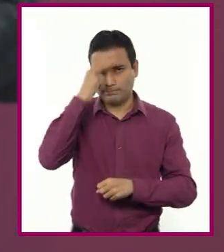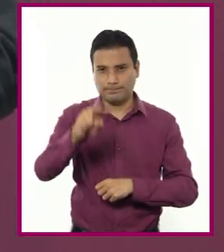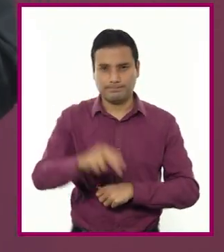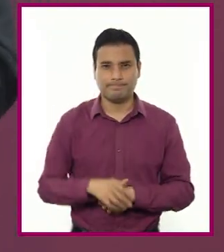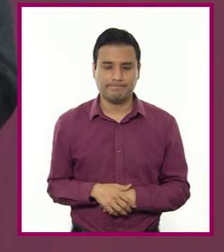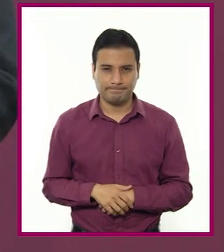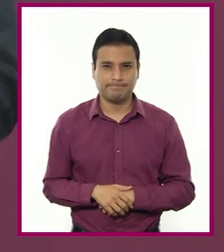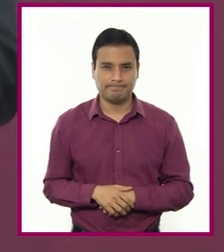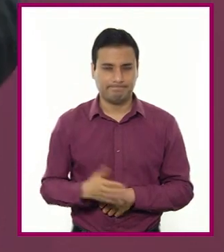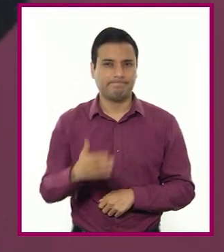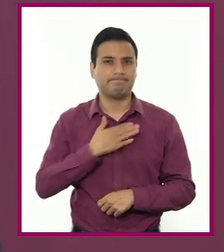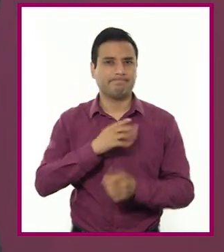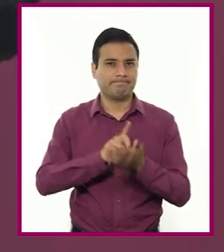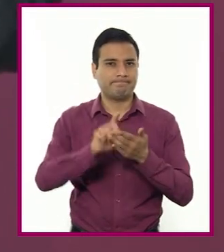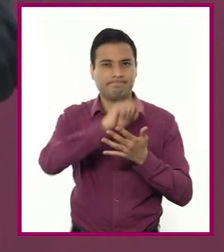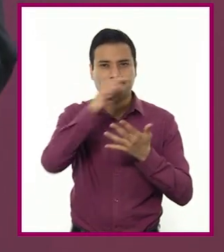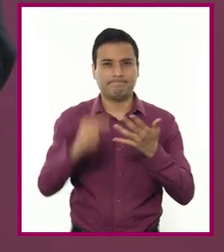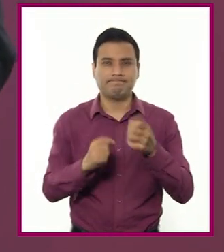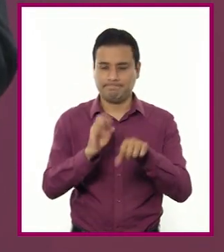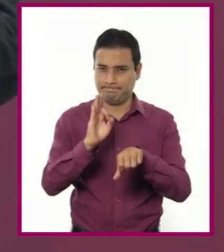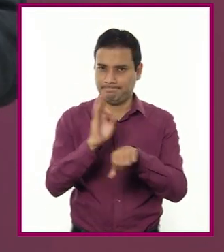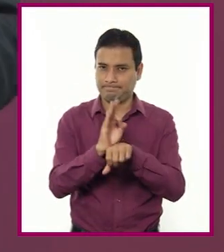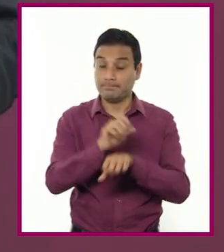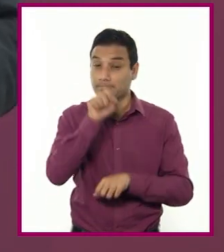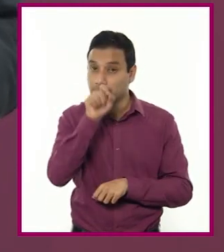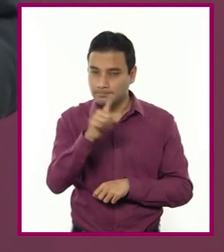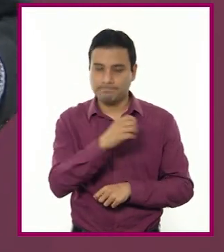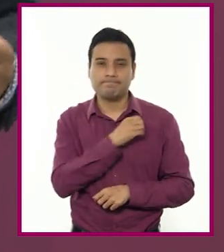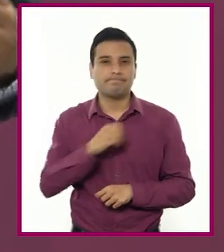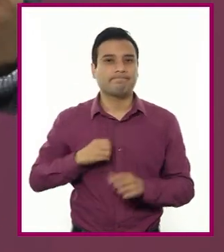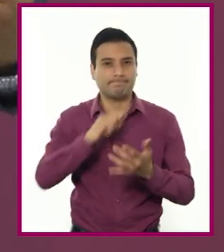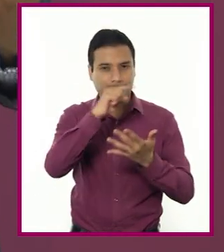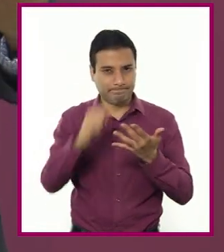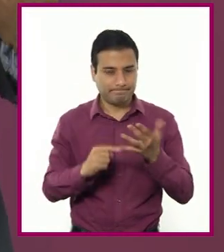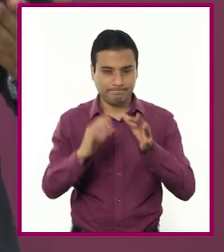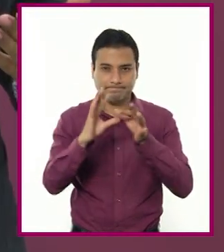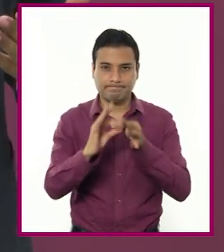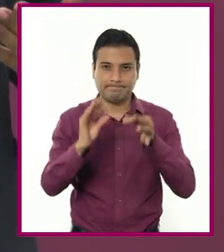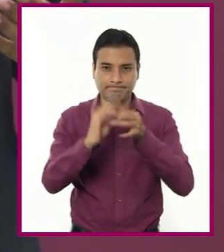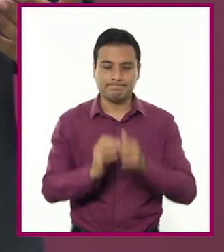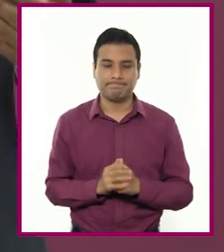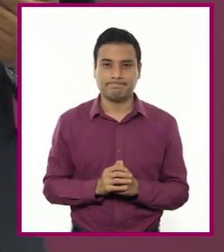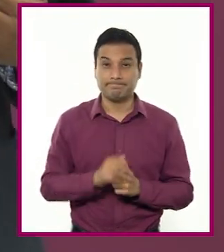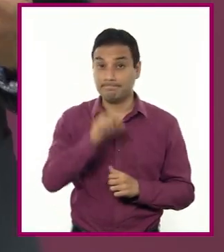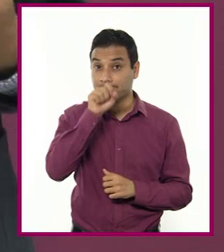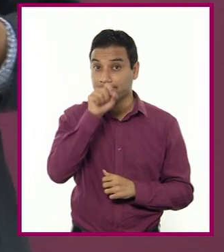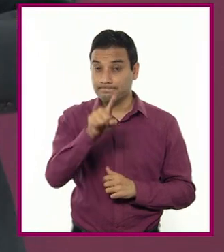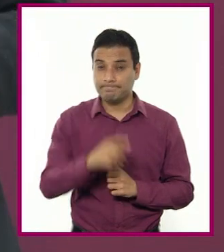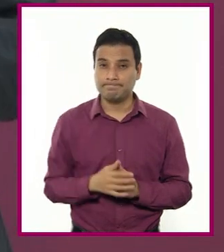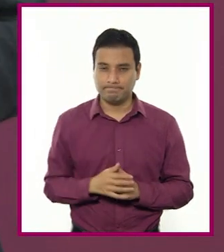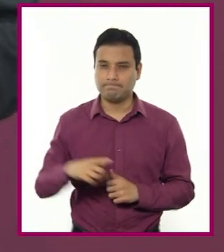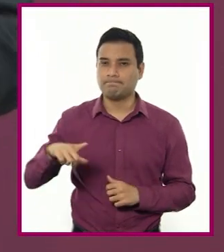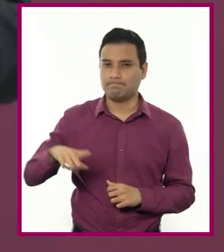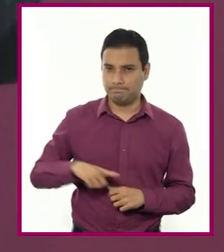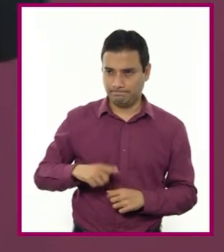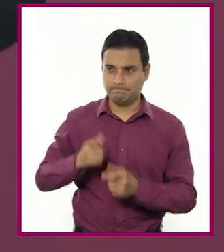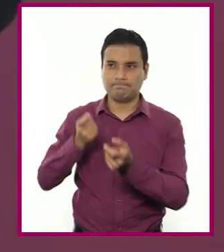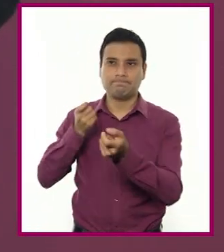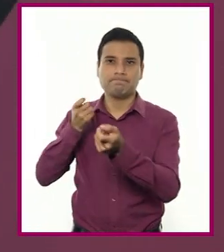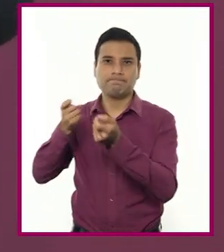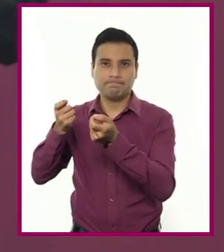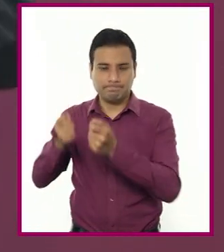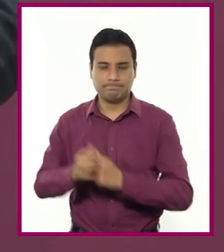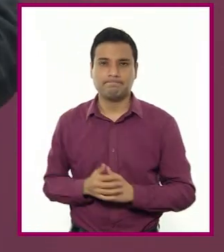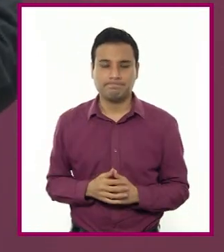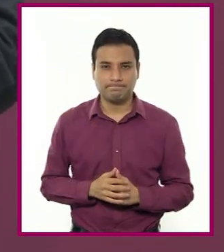garantiza nuestros derechos y obligaciones. Asimismo, regula el funcionamiento del Estado.